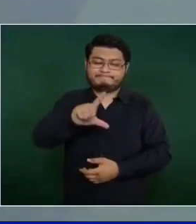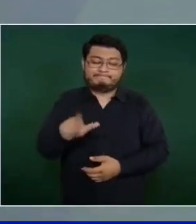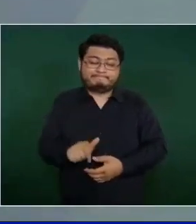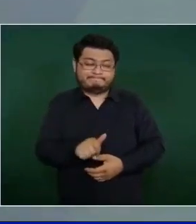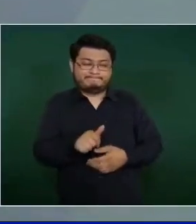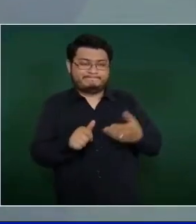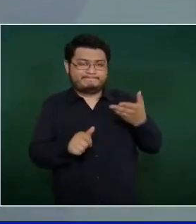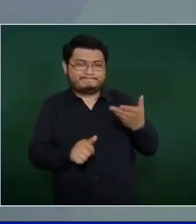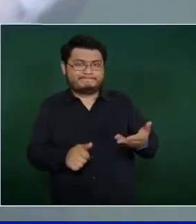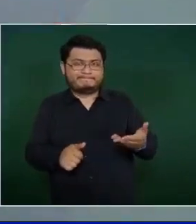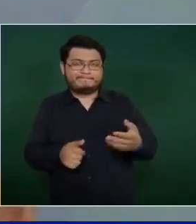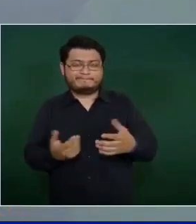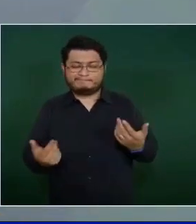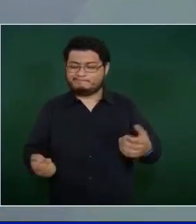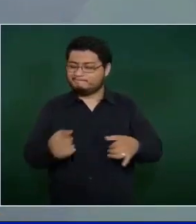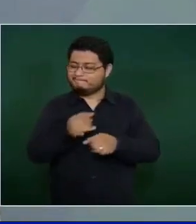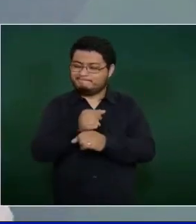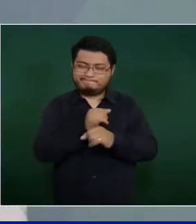científicos,